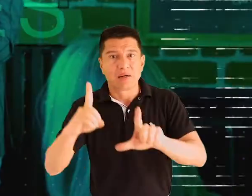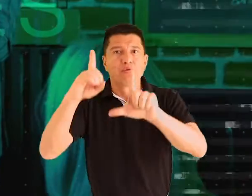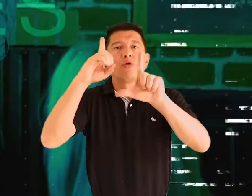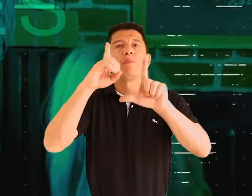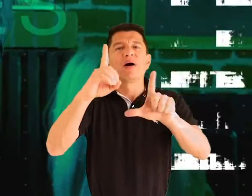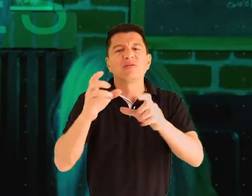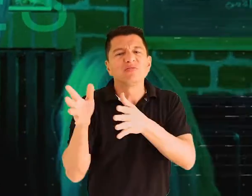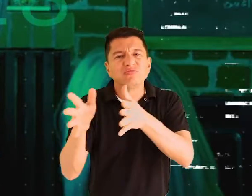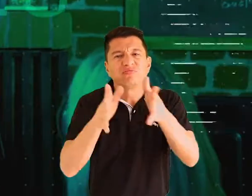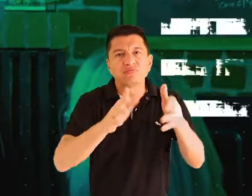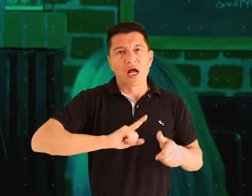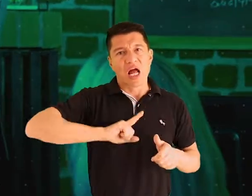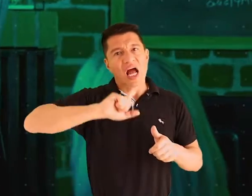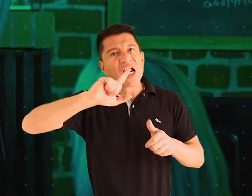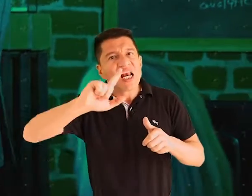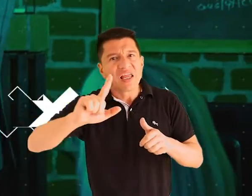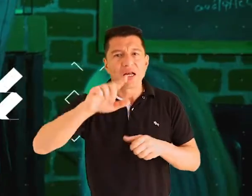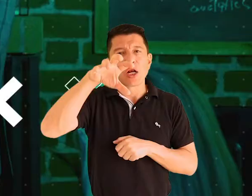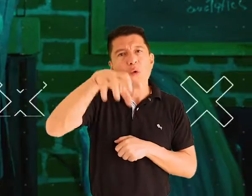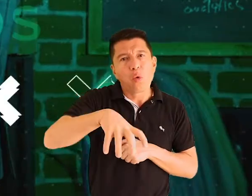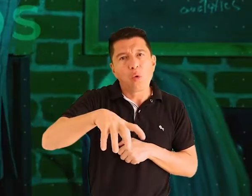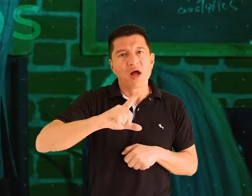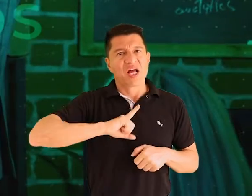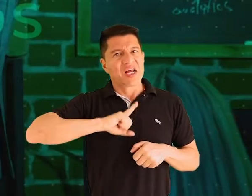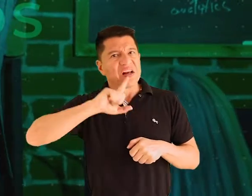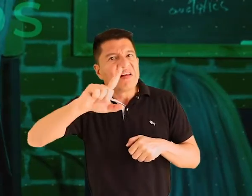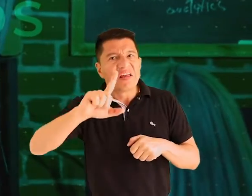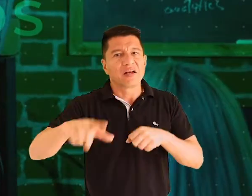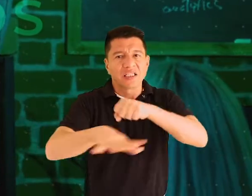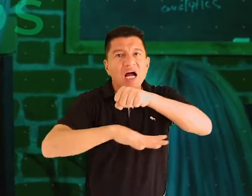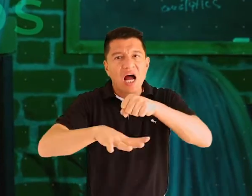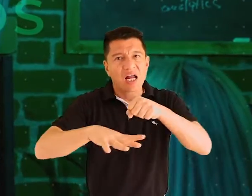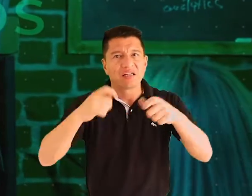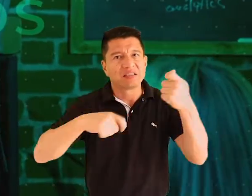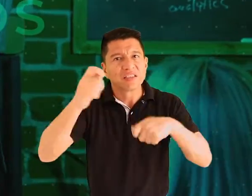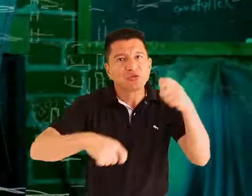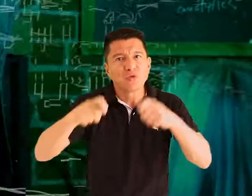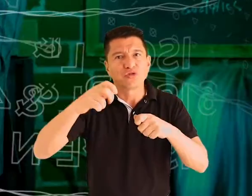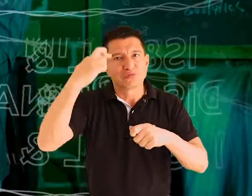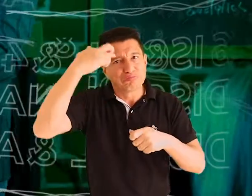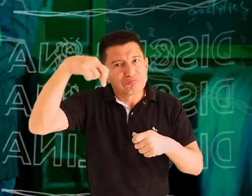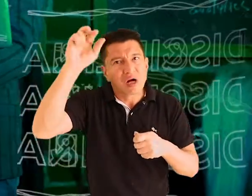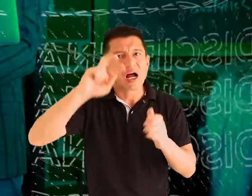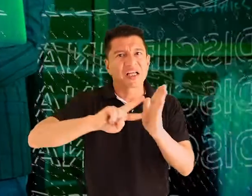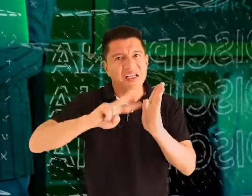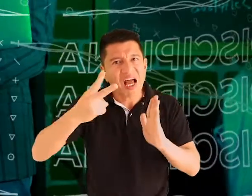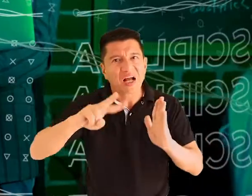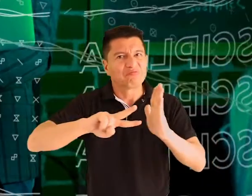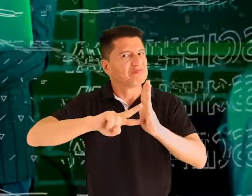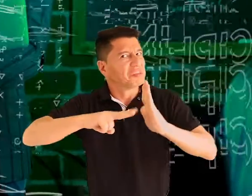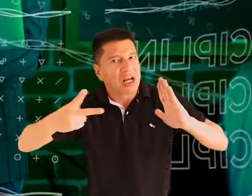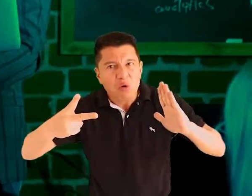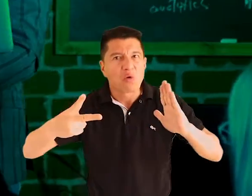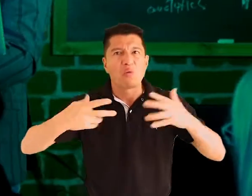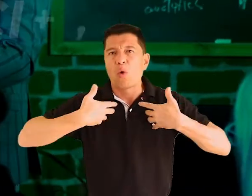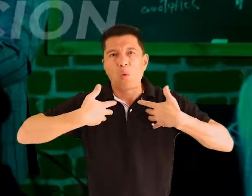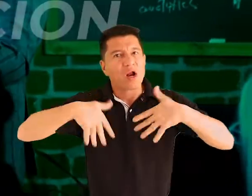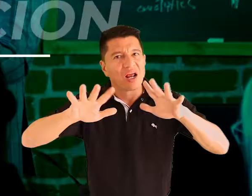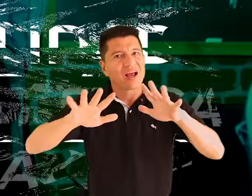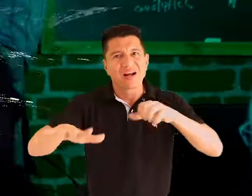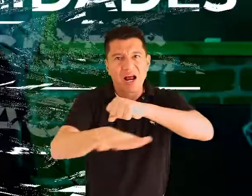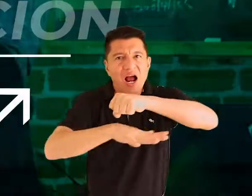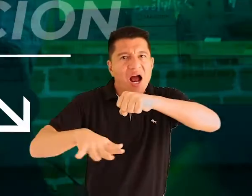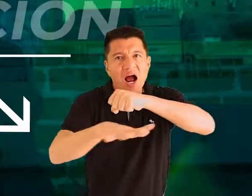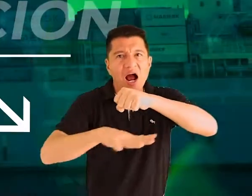dirigido a líderes de unidades o áreas de negocio, profesionales, tecnólogos y técnicos de cualquier disciplina, empleados